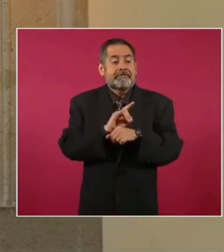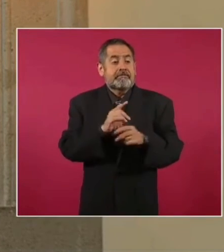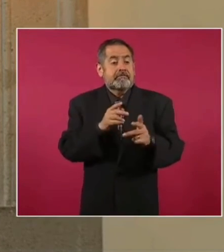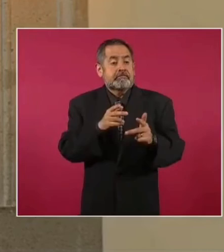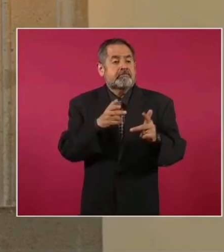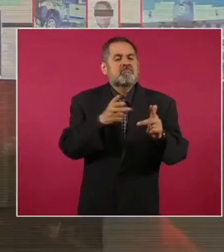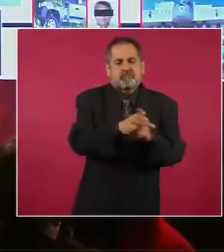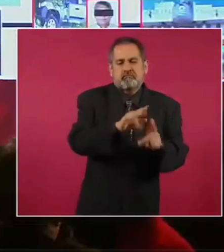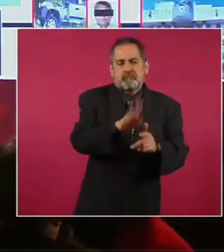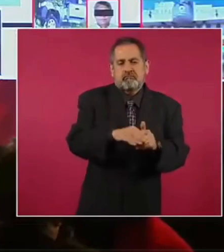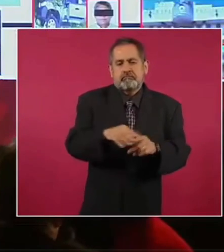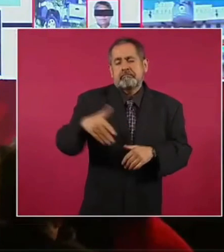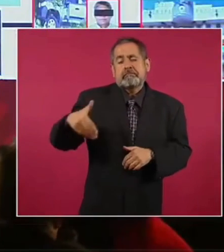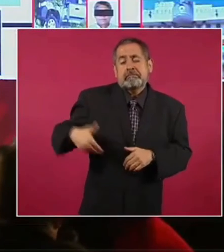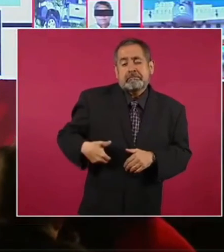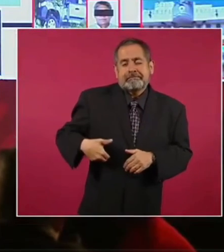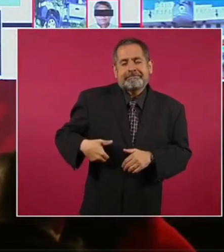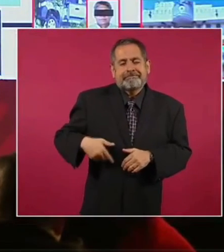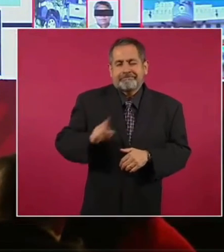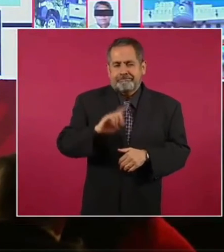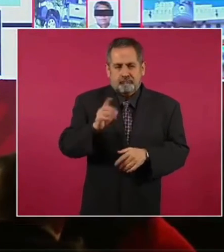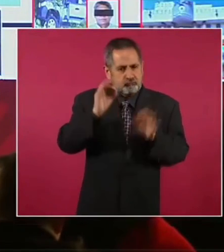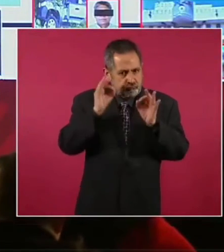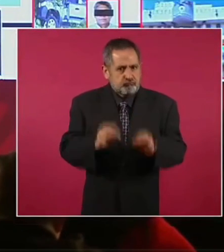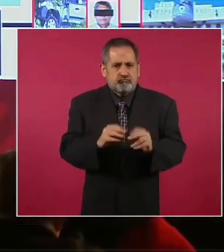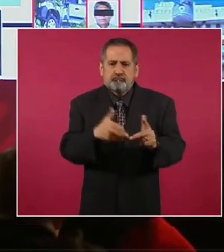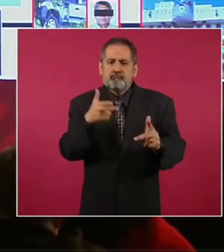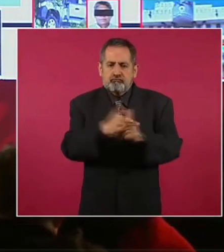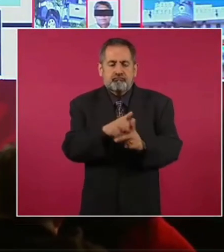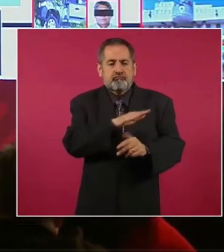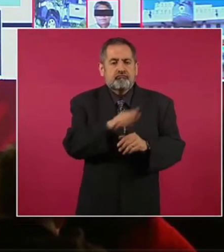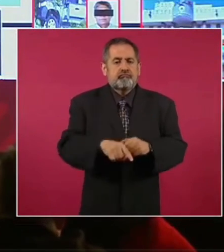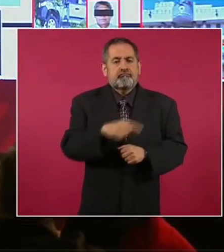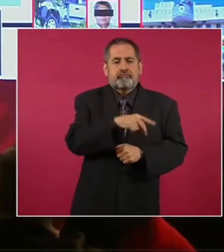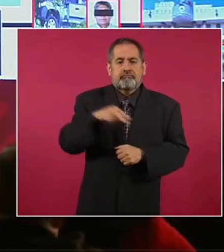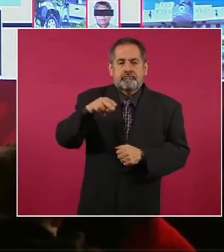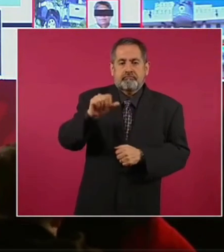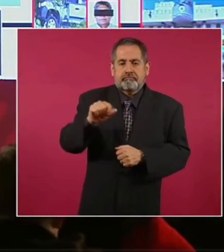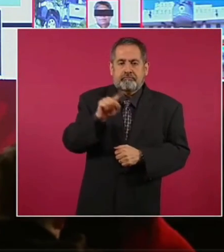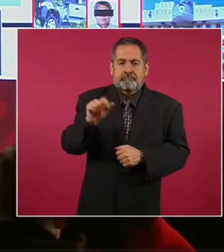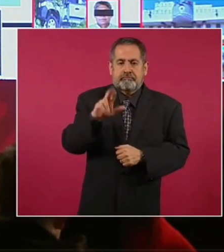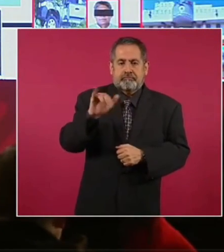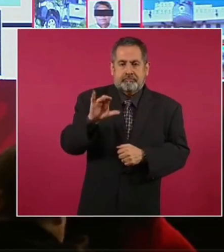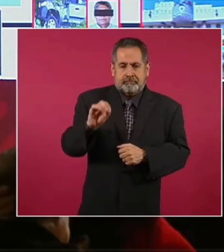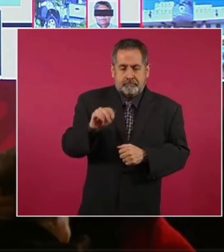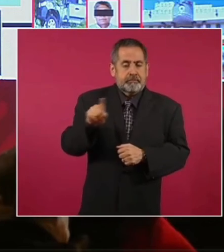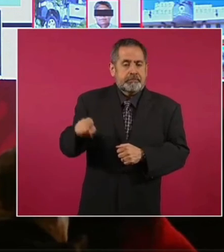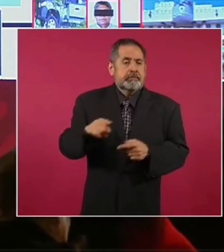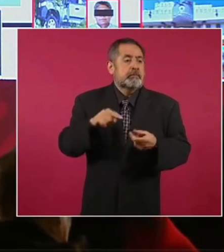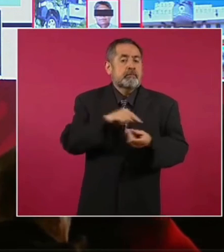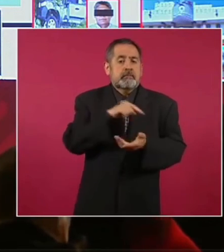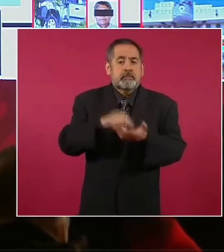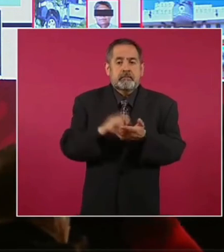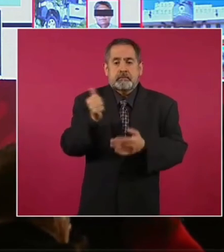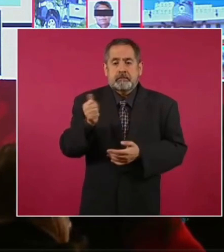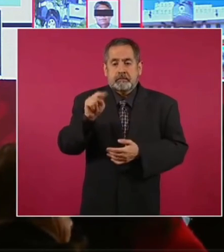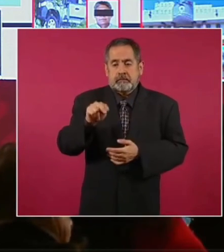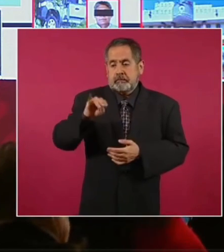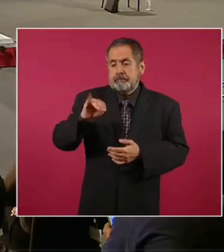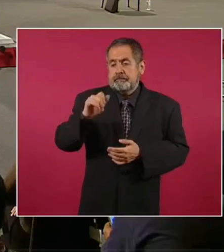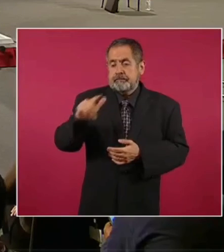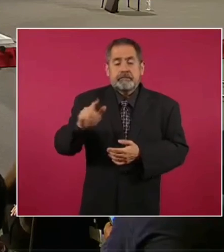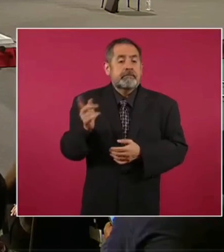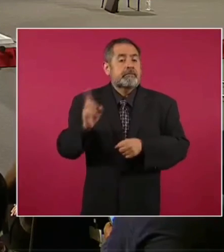accidente de Nazario N., director de Desarrollo Rural en San Miguel Totolapan, y con posterioridad, el día